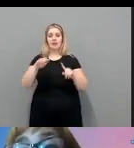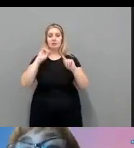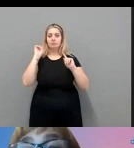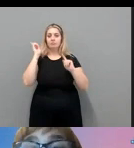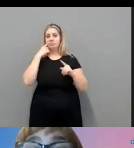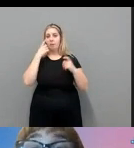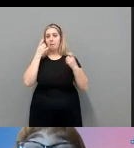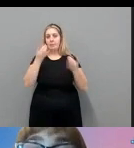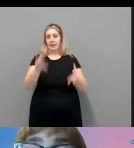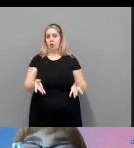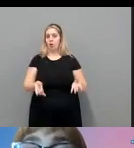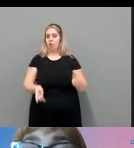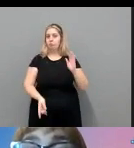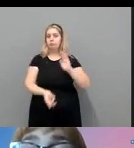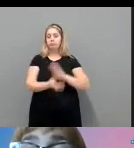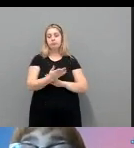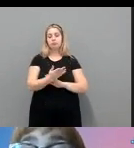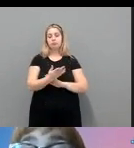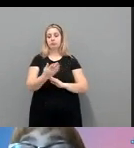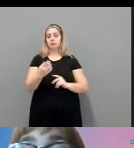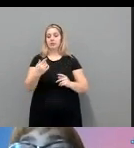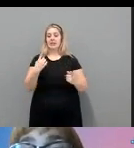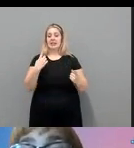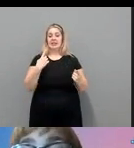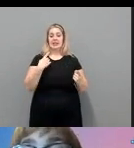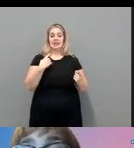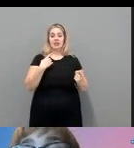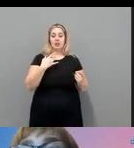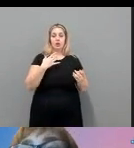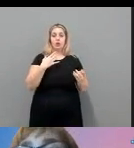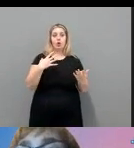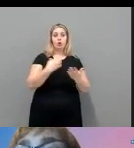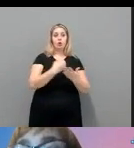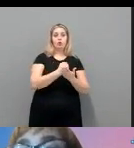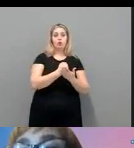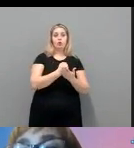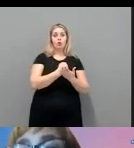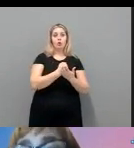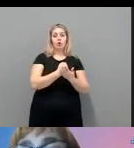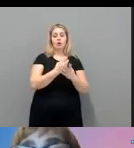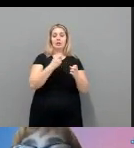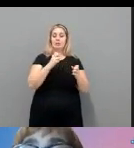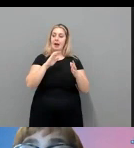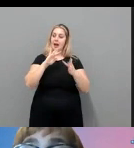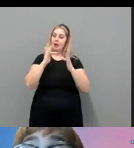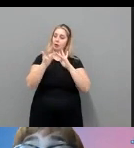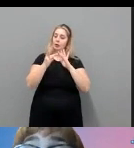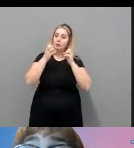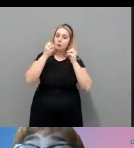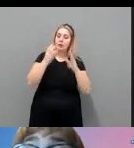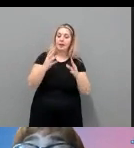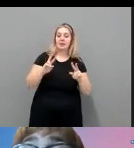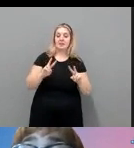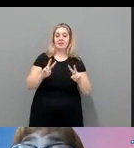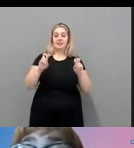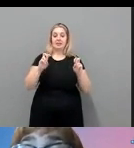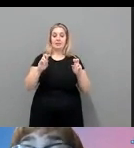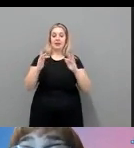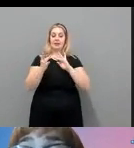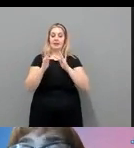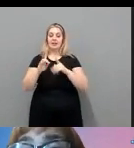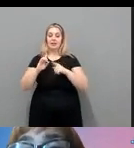precoz, introducir todo lo relativo al buen trato en el ámbito de las